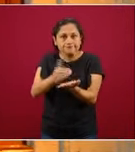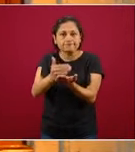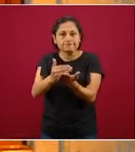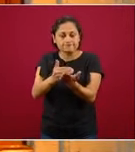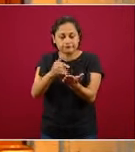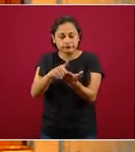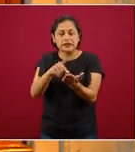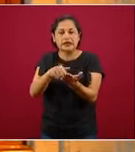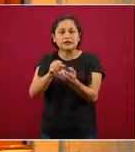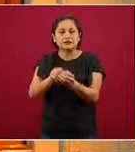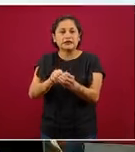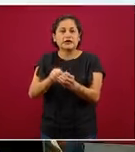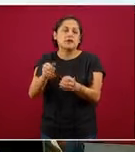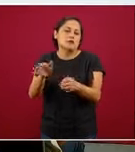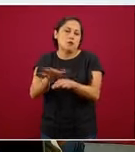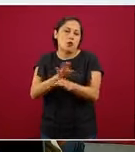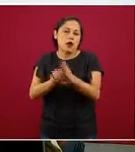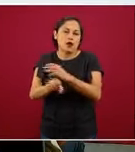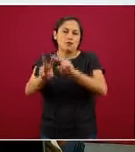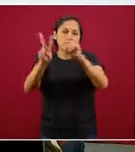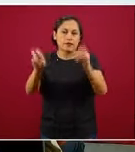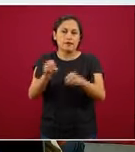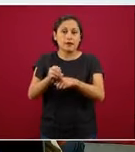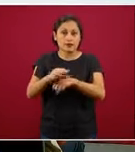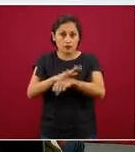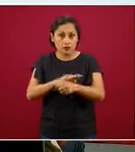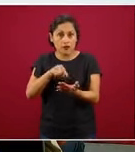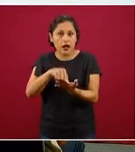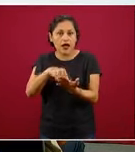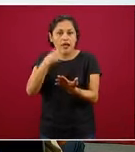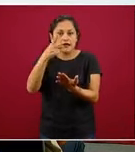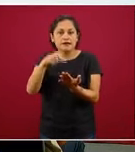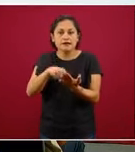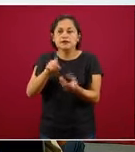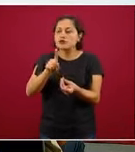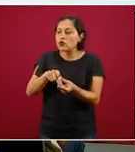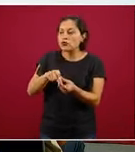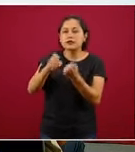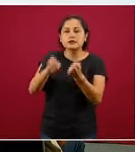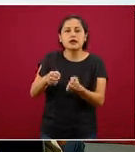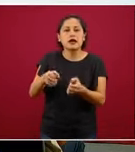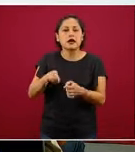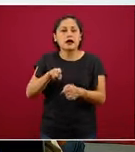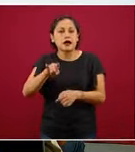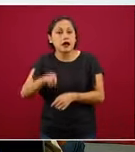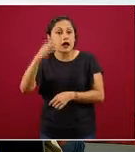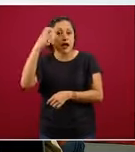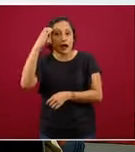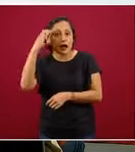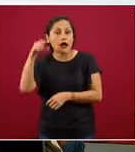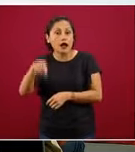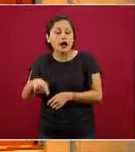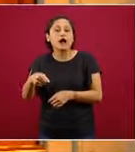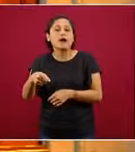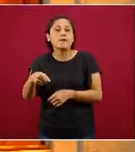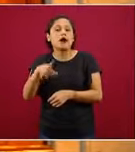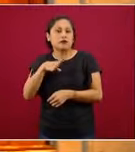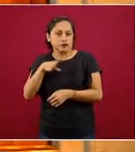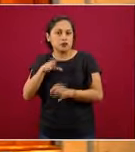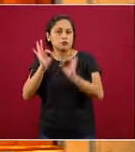el tema de COVID sea una cama que cuente no solamente con la infraestructura de la cama, sino con